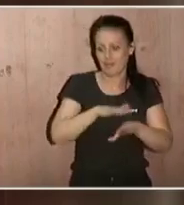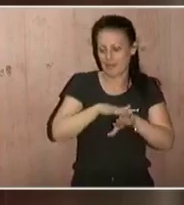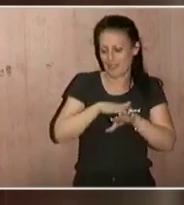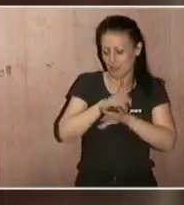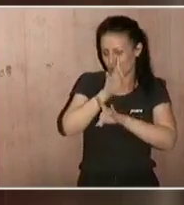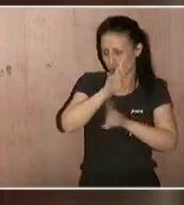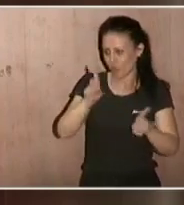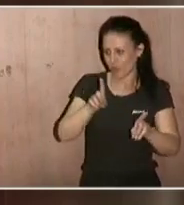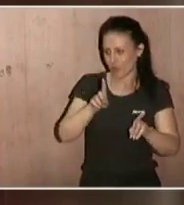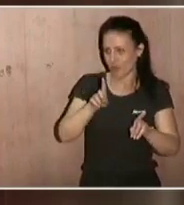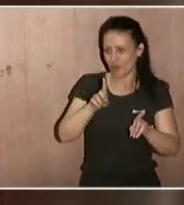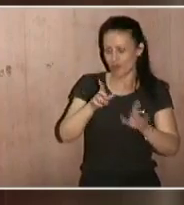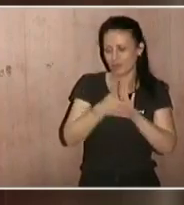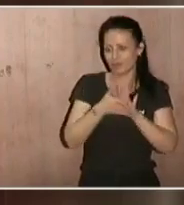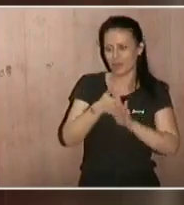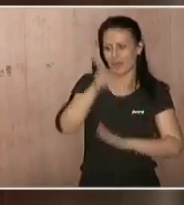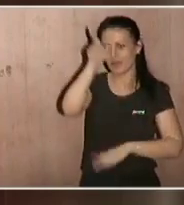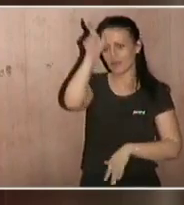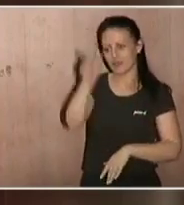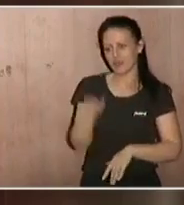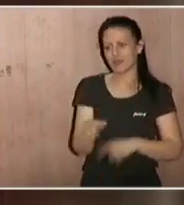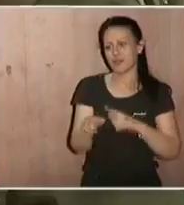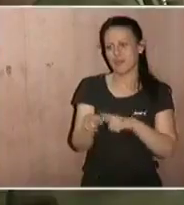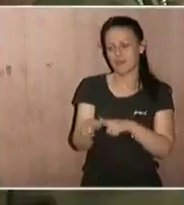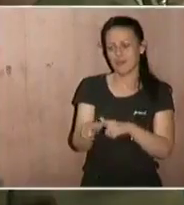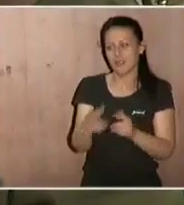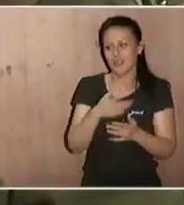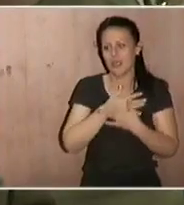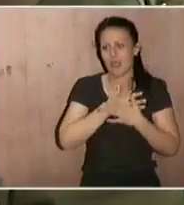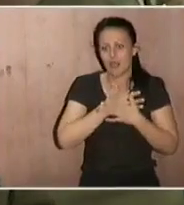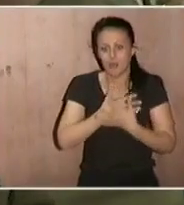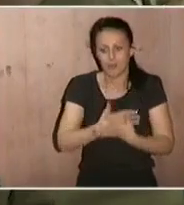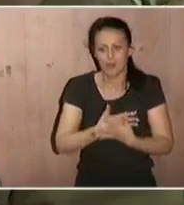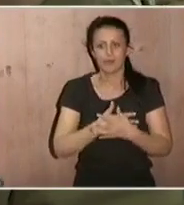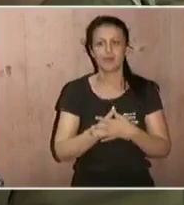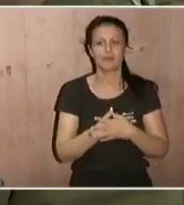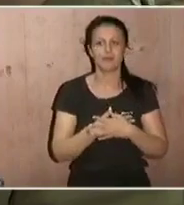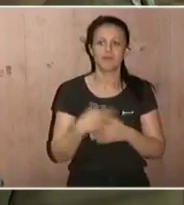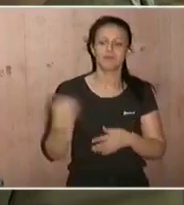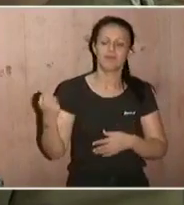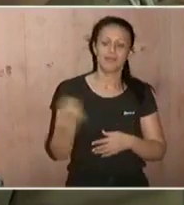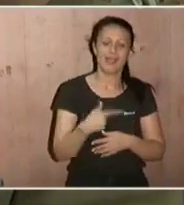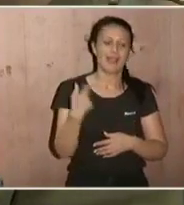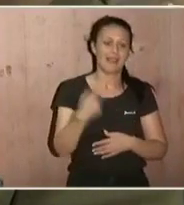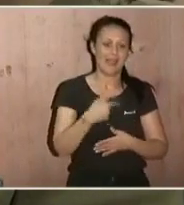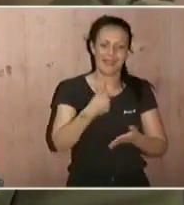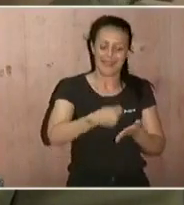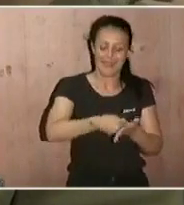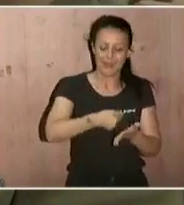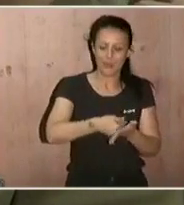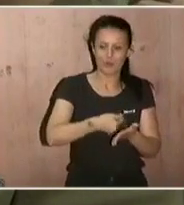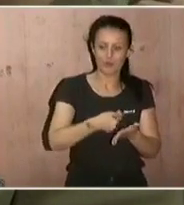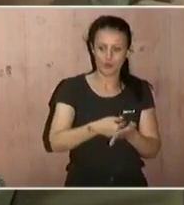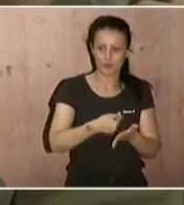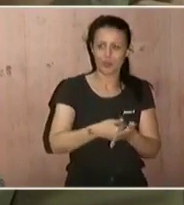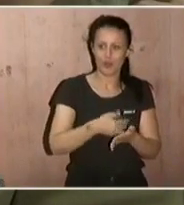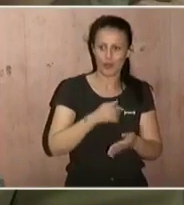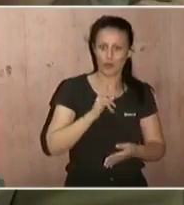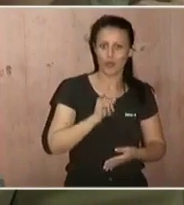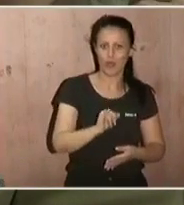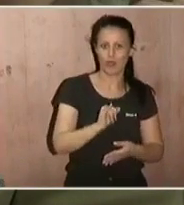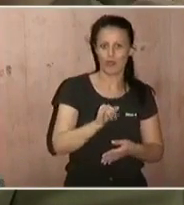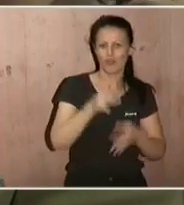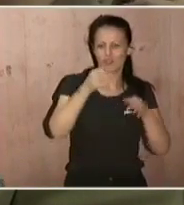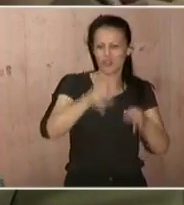alto tu exquisita amabilidad, tantas veces demostrada, especialmente cuando le